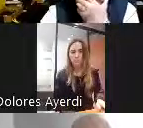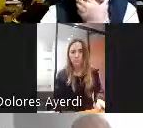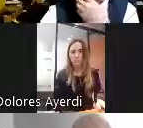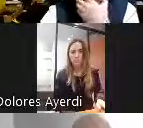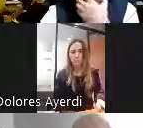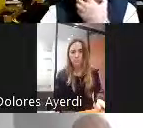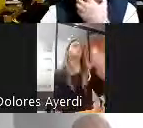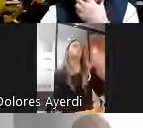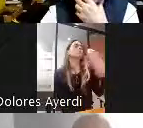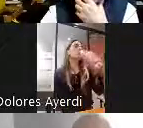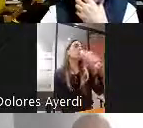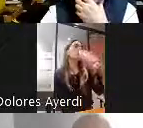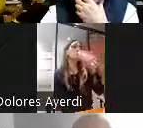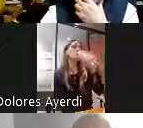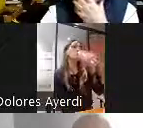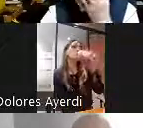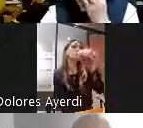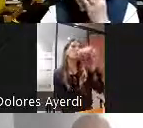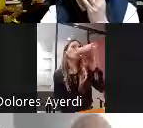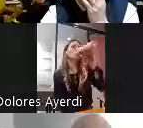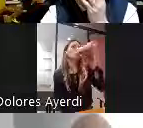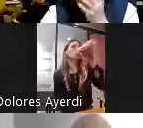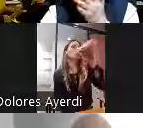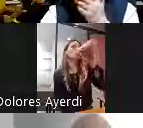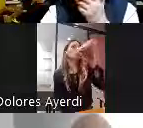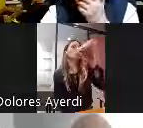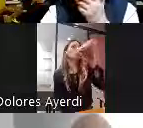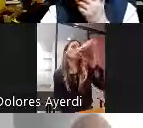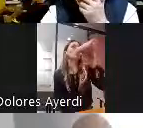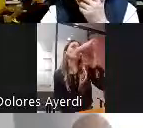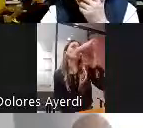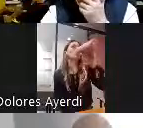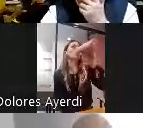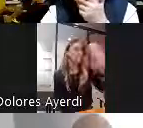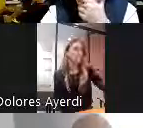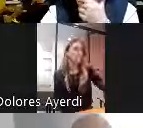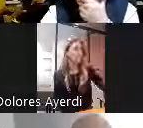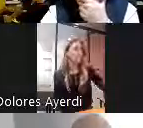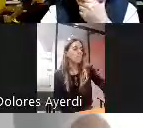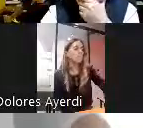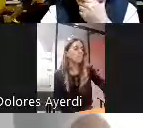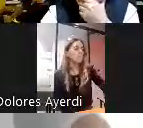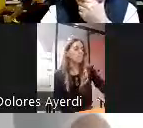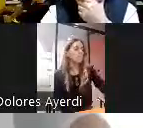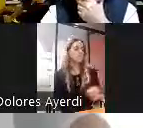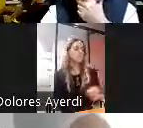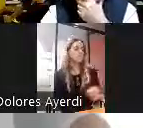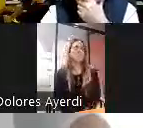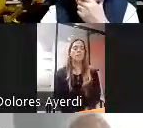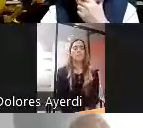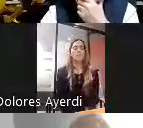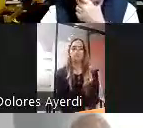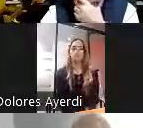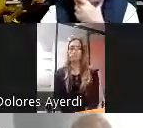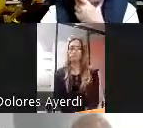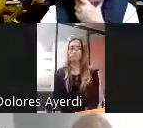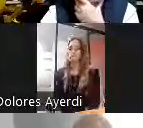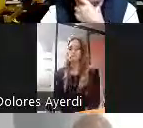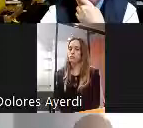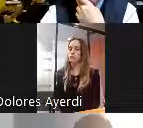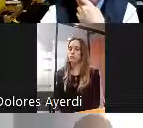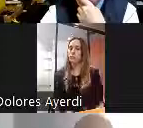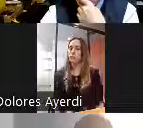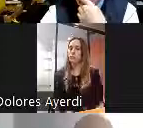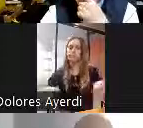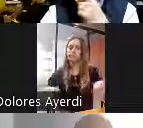ellas. ¿Qué tipo de lógica tienen esas instituciones? Hay algunas que tienen una lógica de inmovilidad activa. No quiere decir